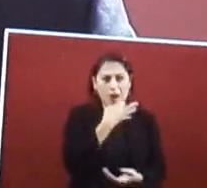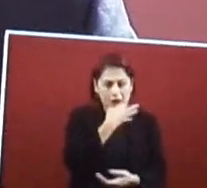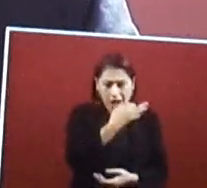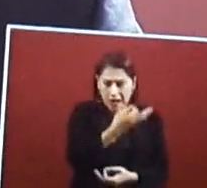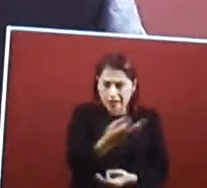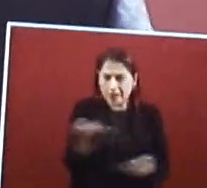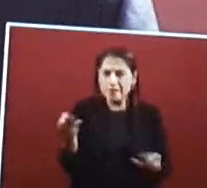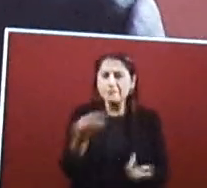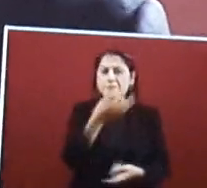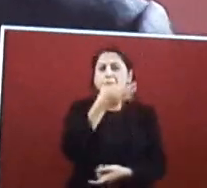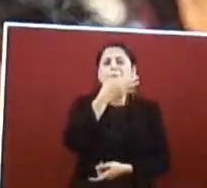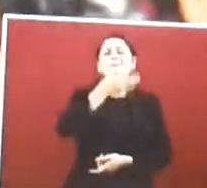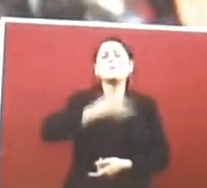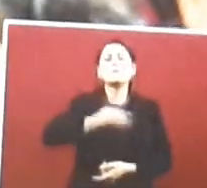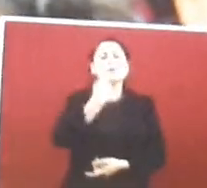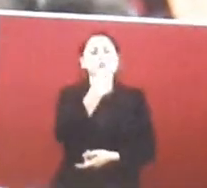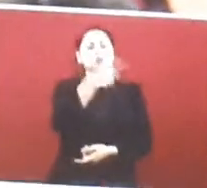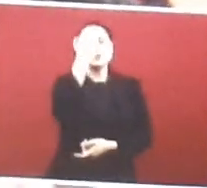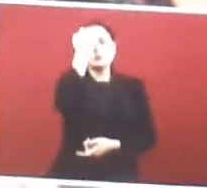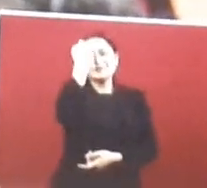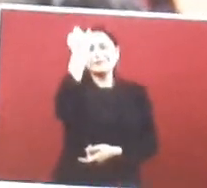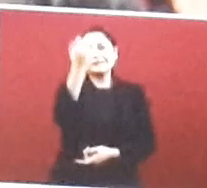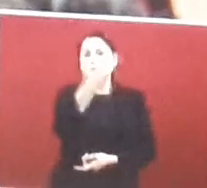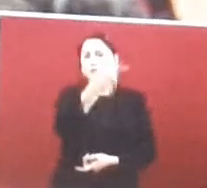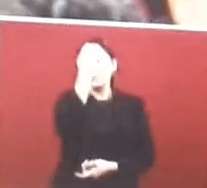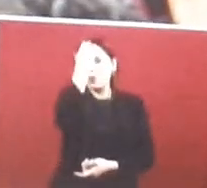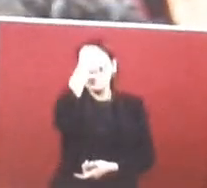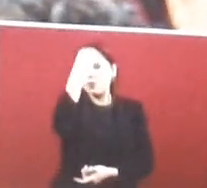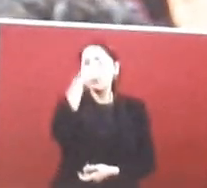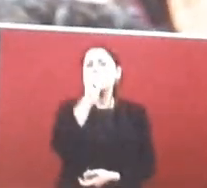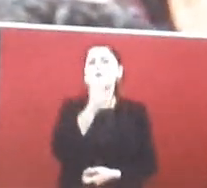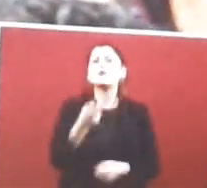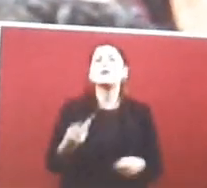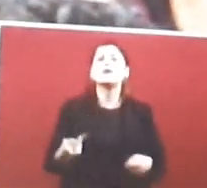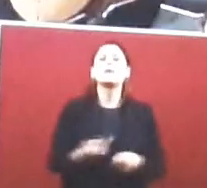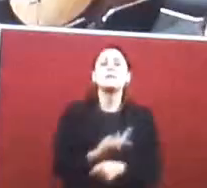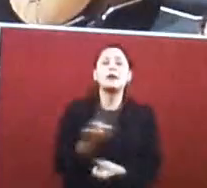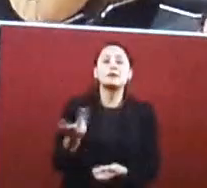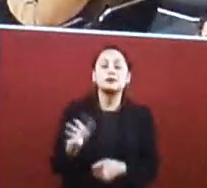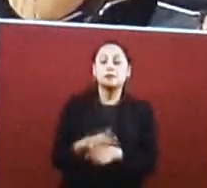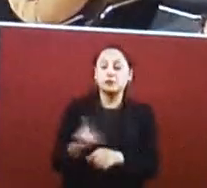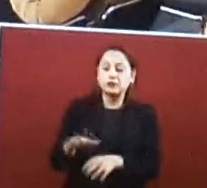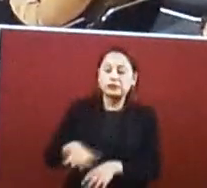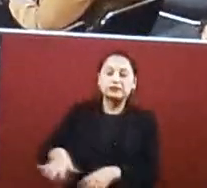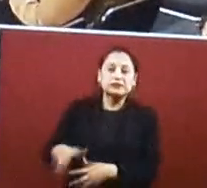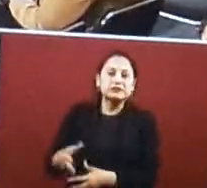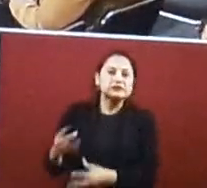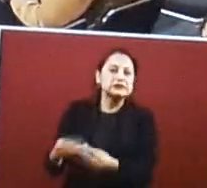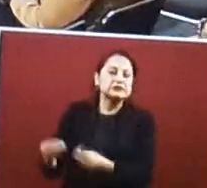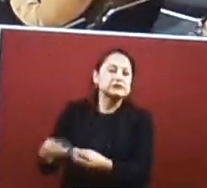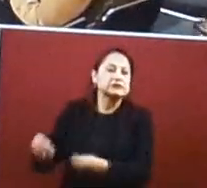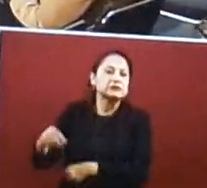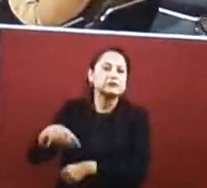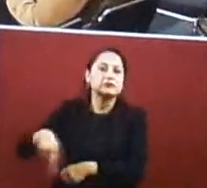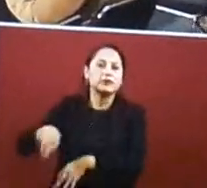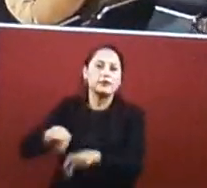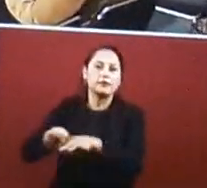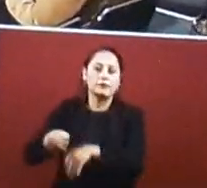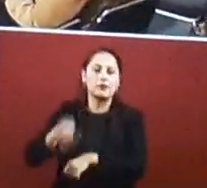su posicionamiento, porque hay mucha efervescencia laboral. Y ayer se publicó en el Diario